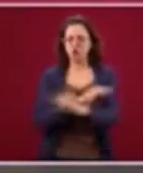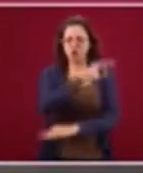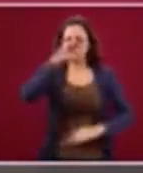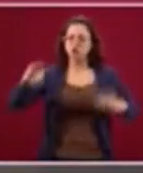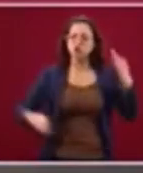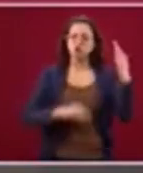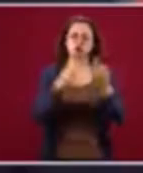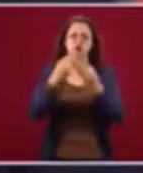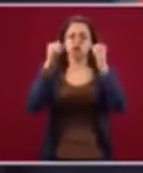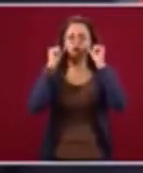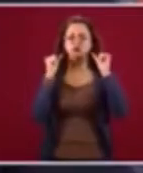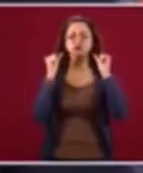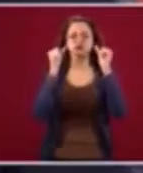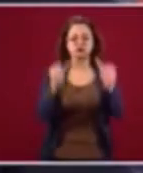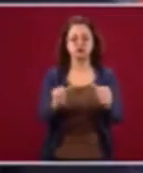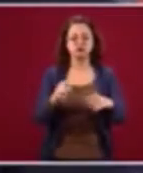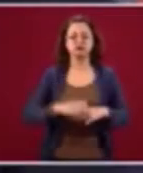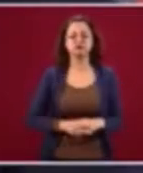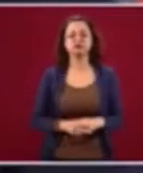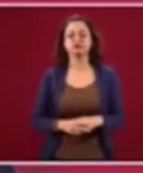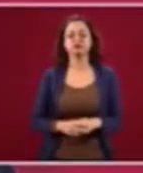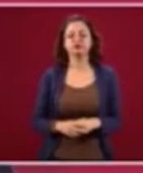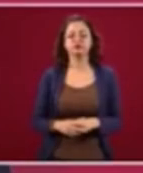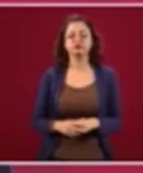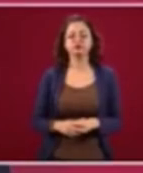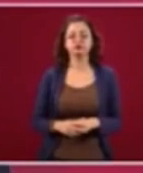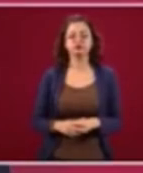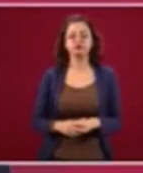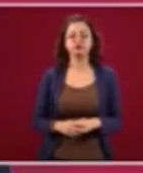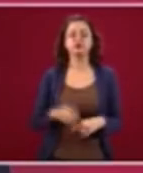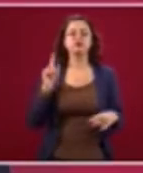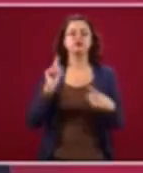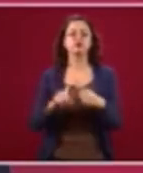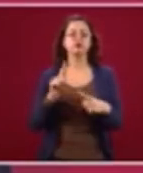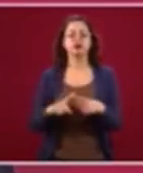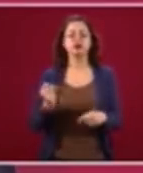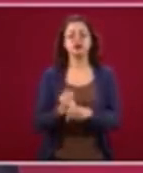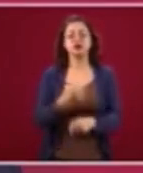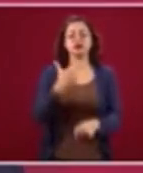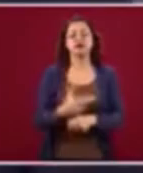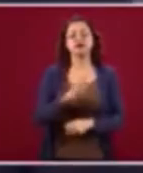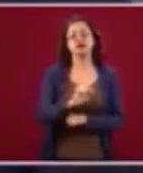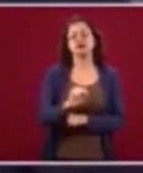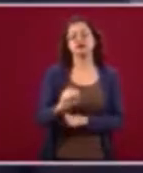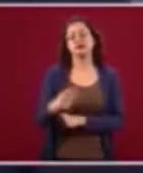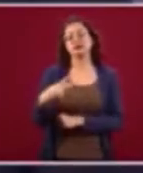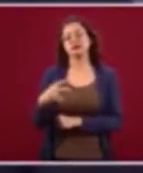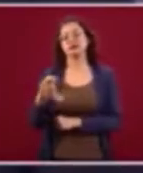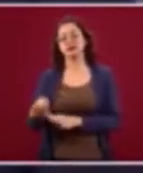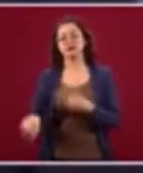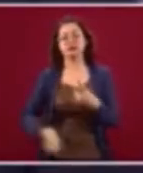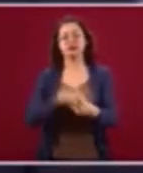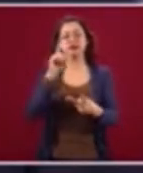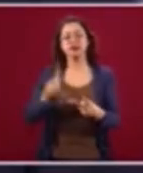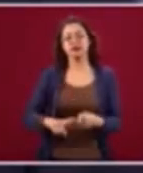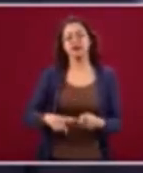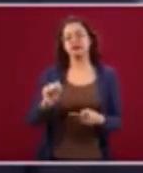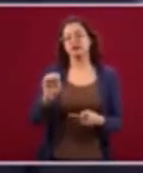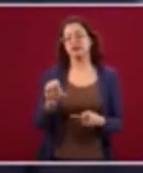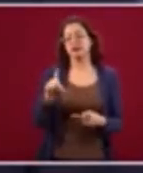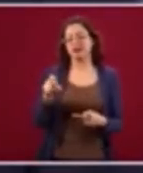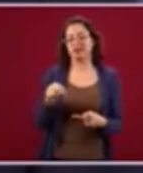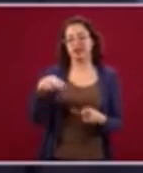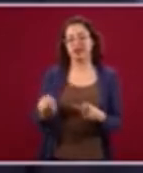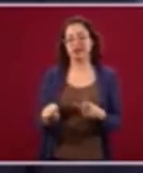nuestra atención. El secretario de Seguridad Pública, el secretario de la Defensa,